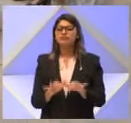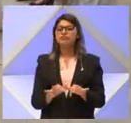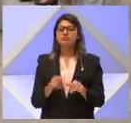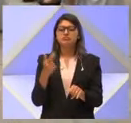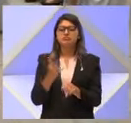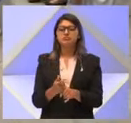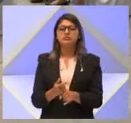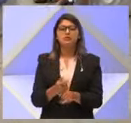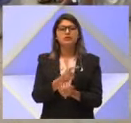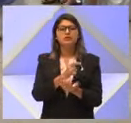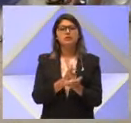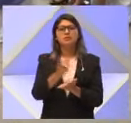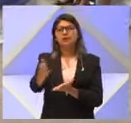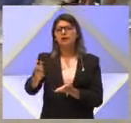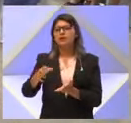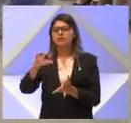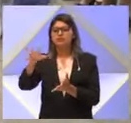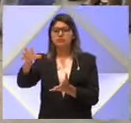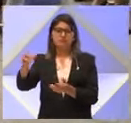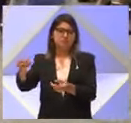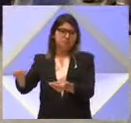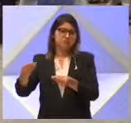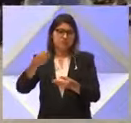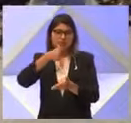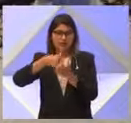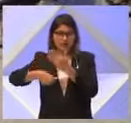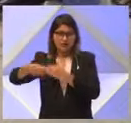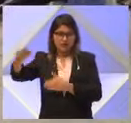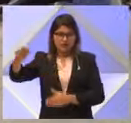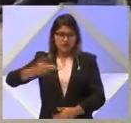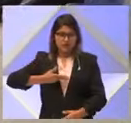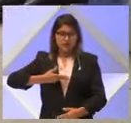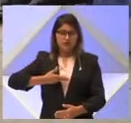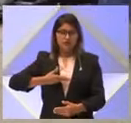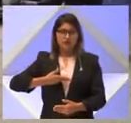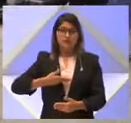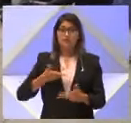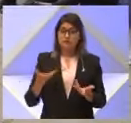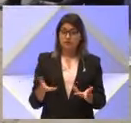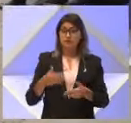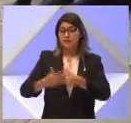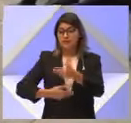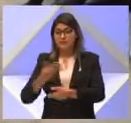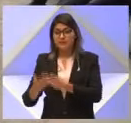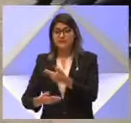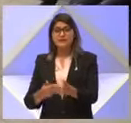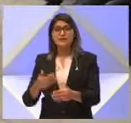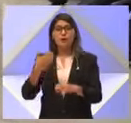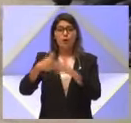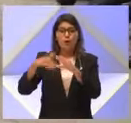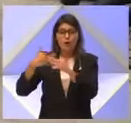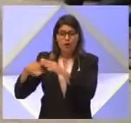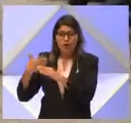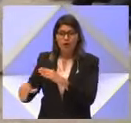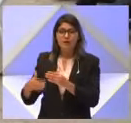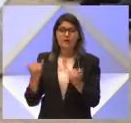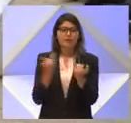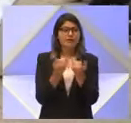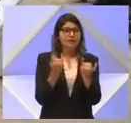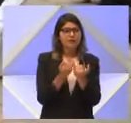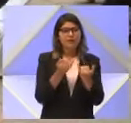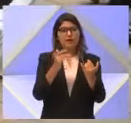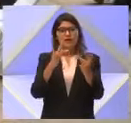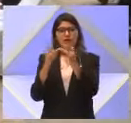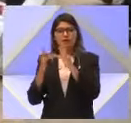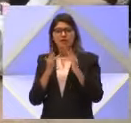el poder comunicarnos a través de email luego la libertad que nos da a las conexiones sin cables